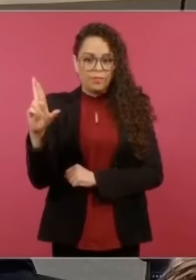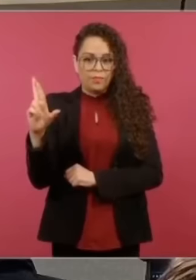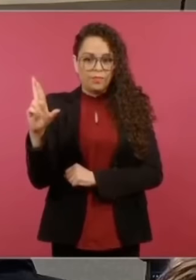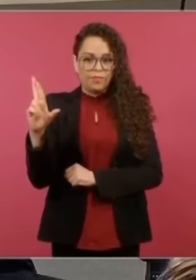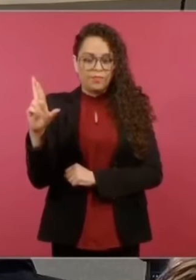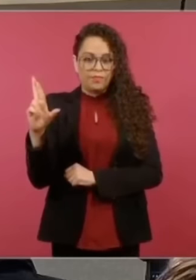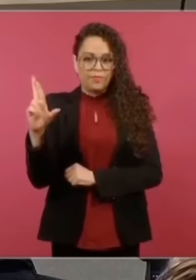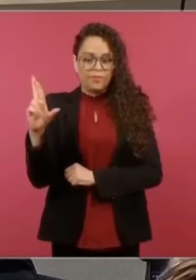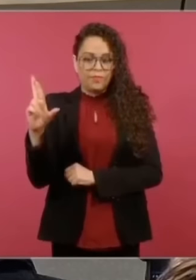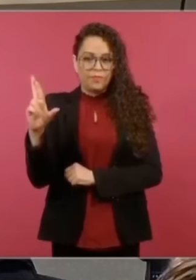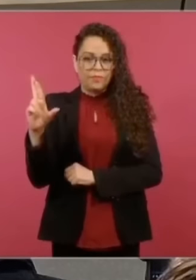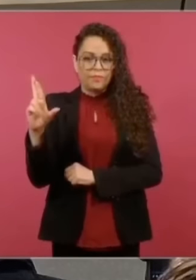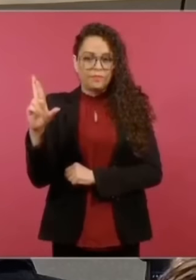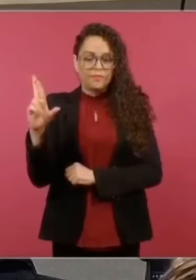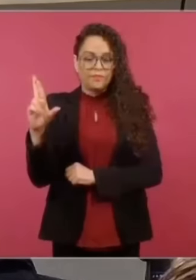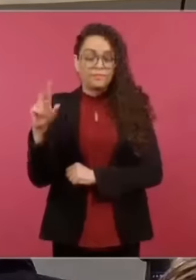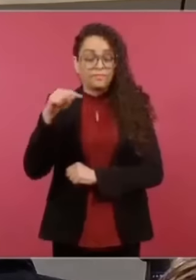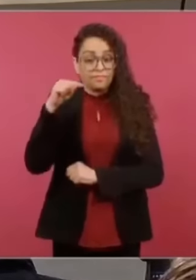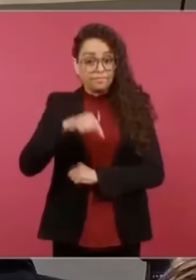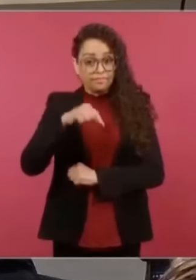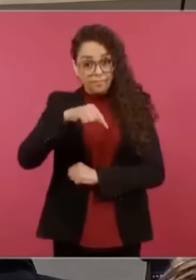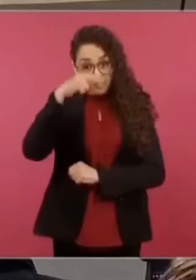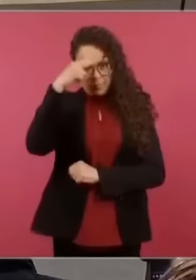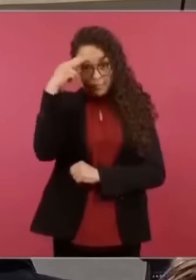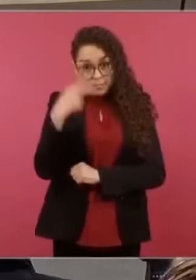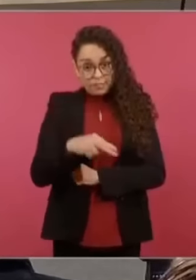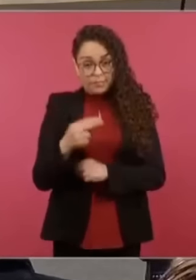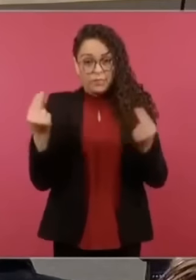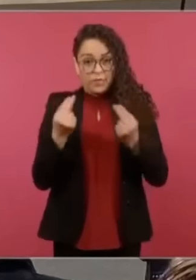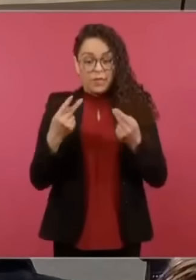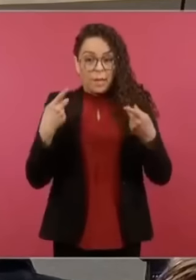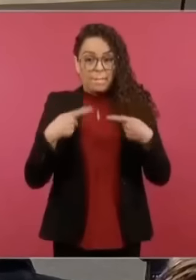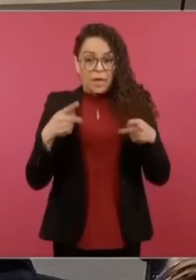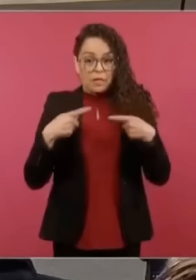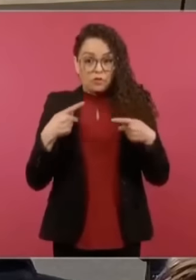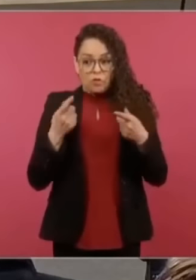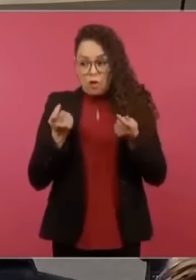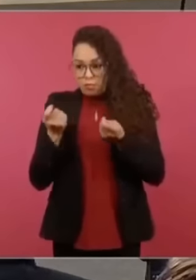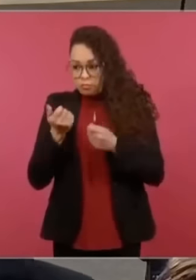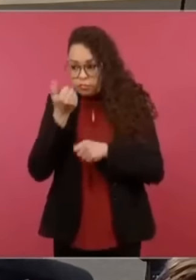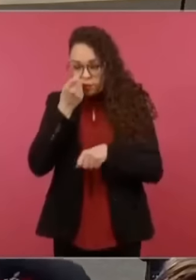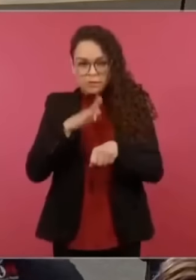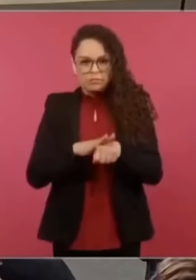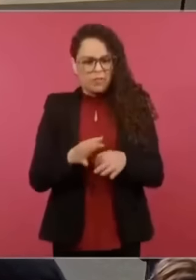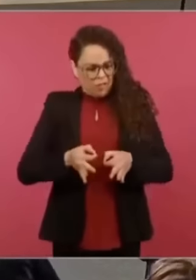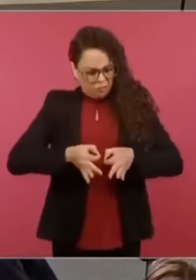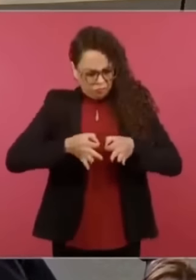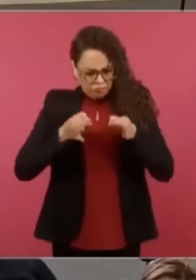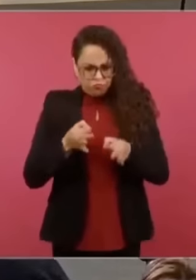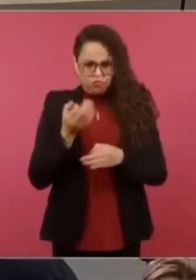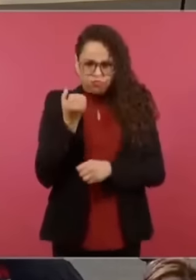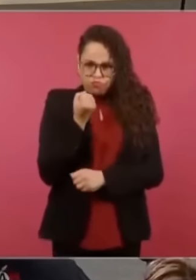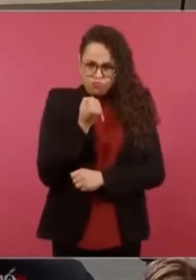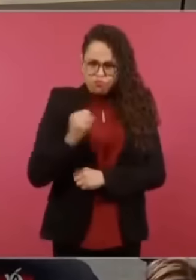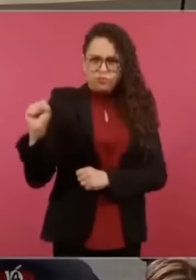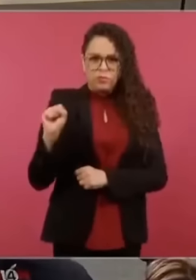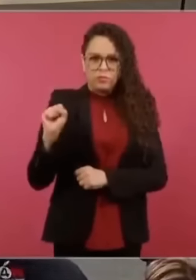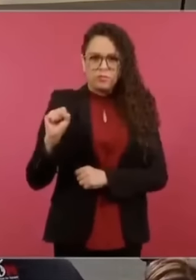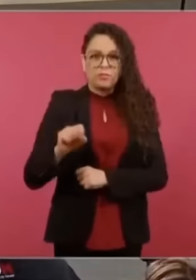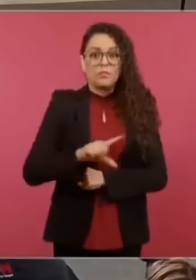México necesita administradores competentes y con el tiempo esos jóvenes llegarán a ocupar